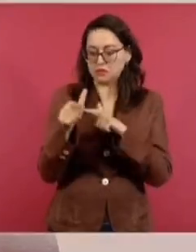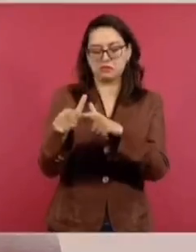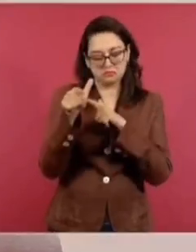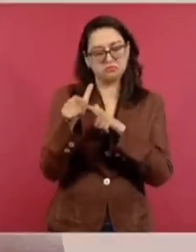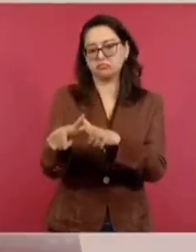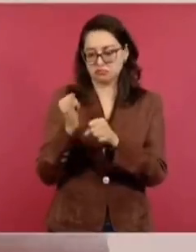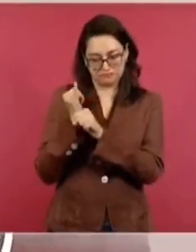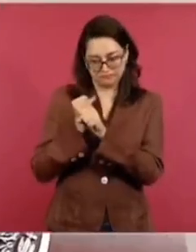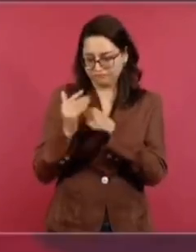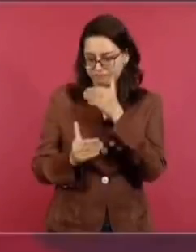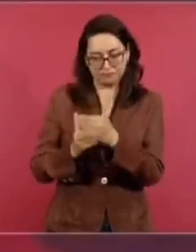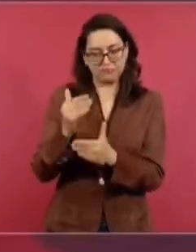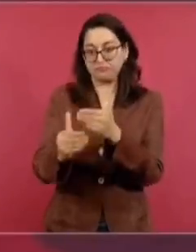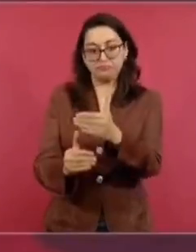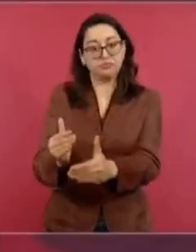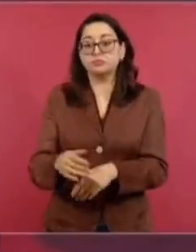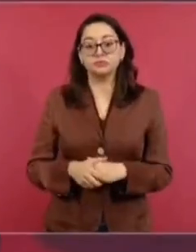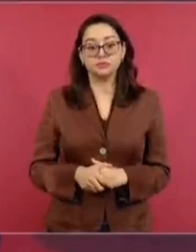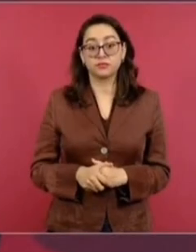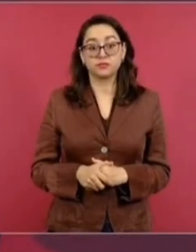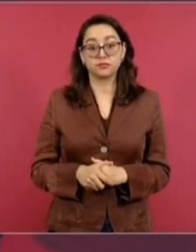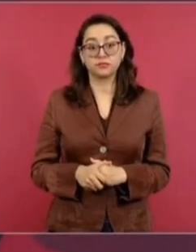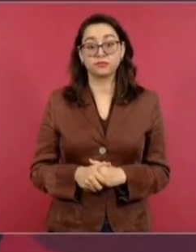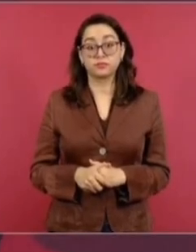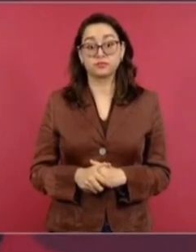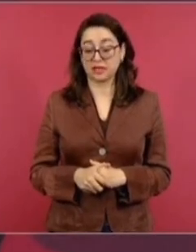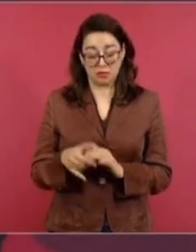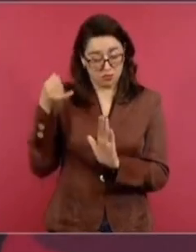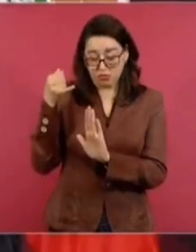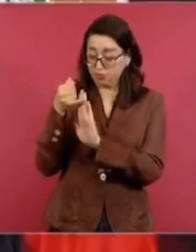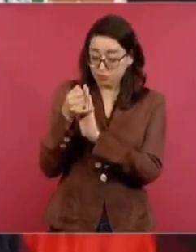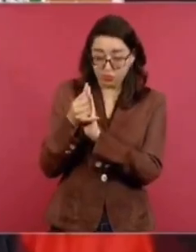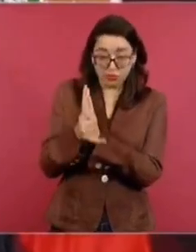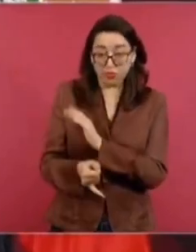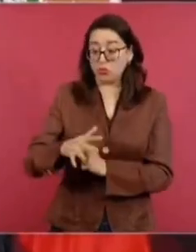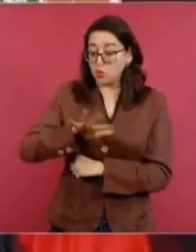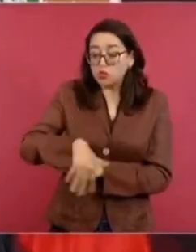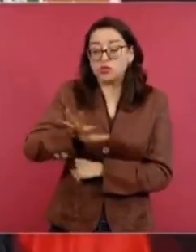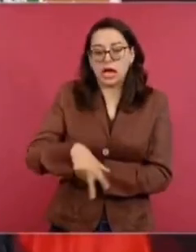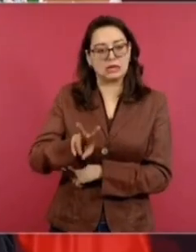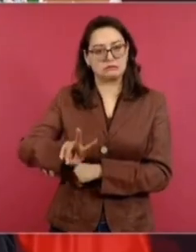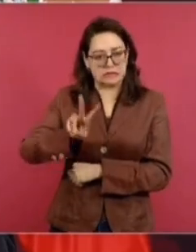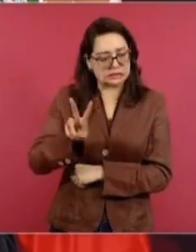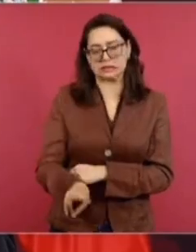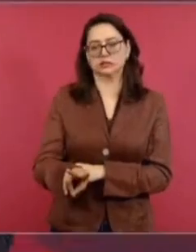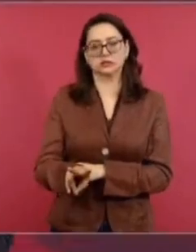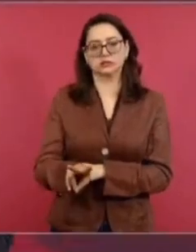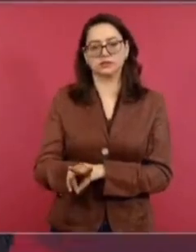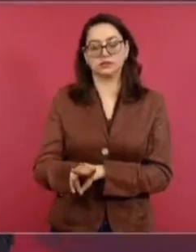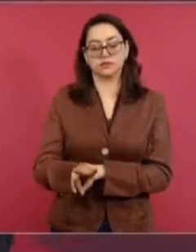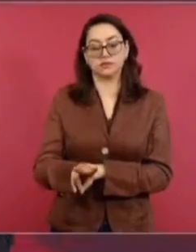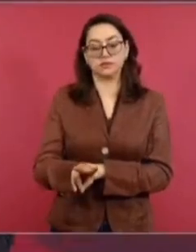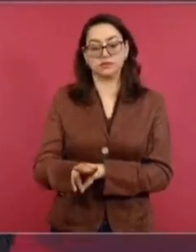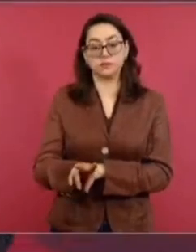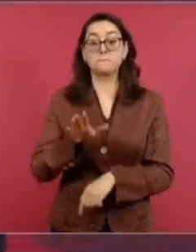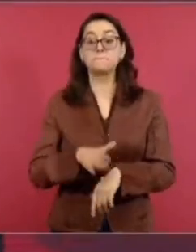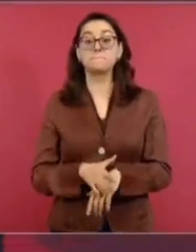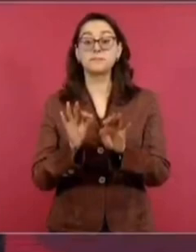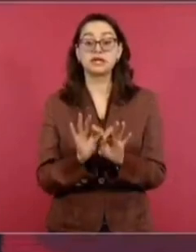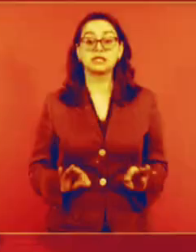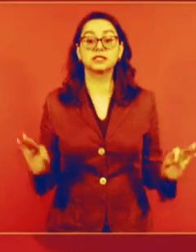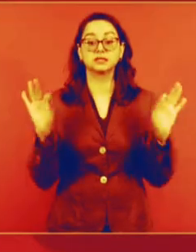vamos a continuar hasta conocer toda la verdad y lo más